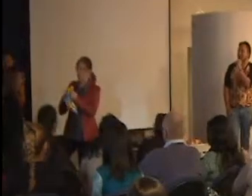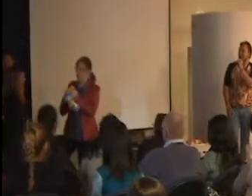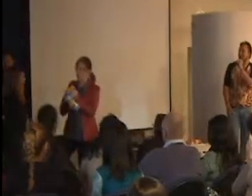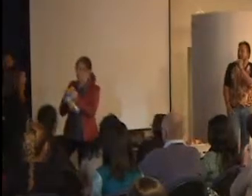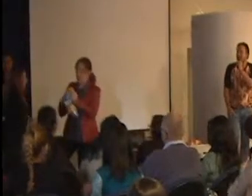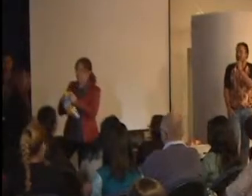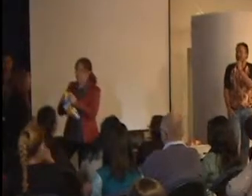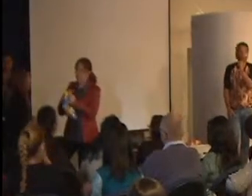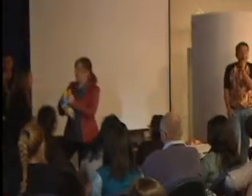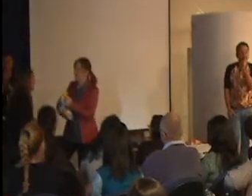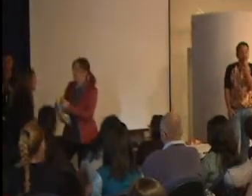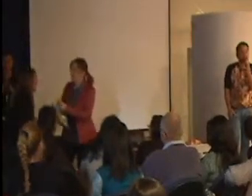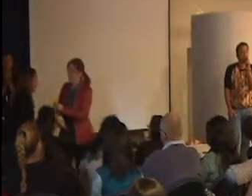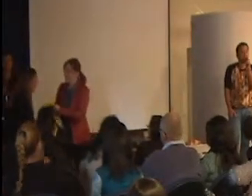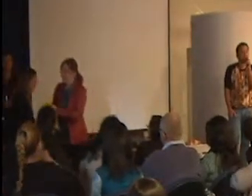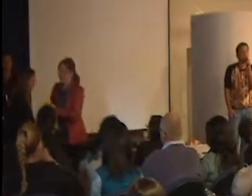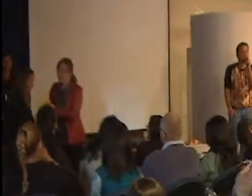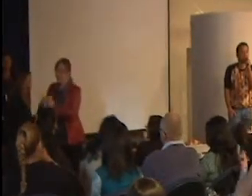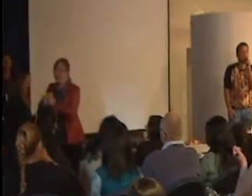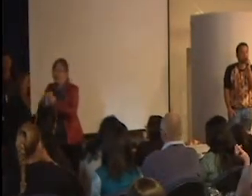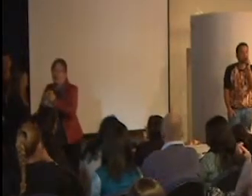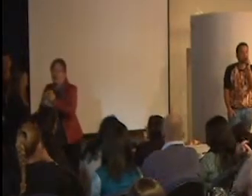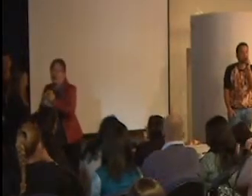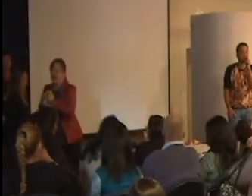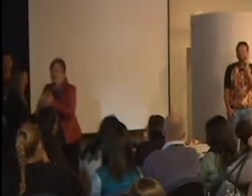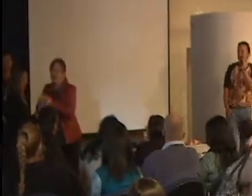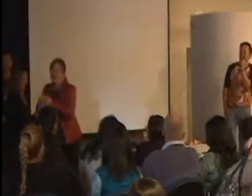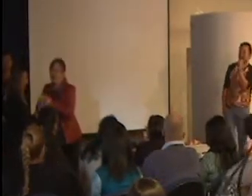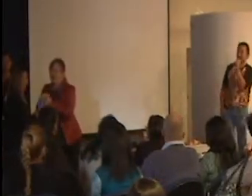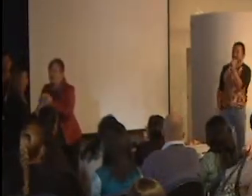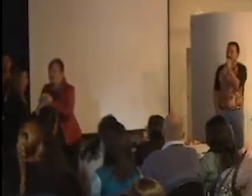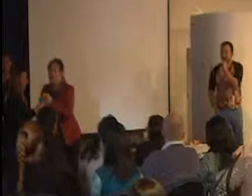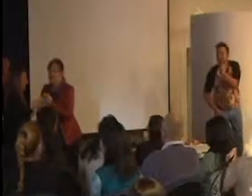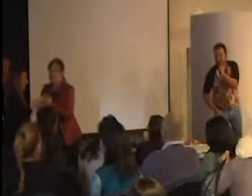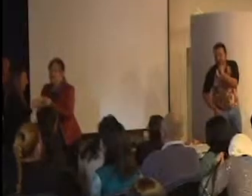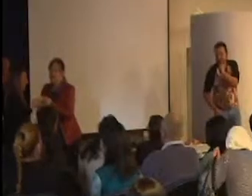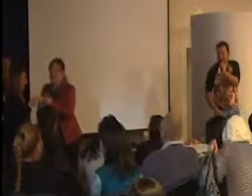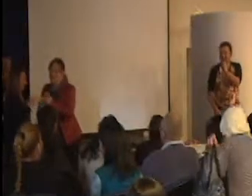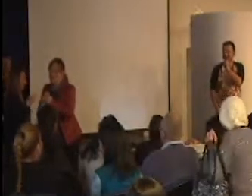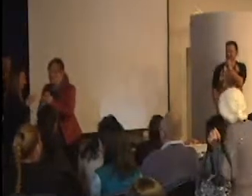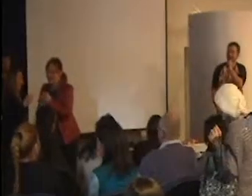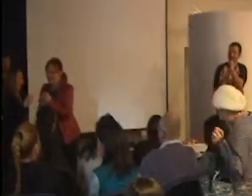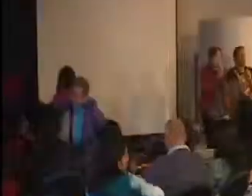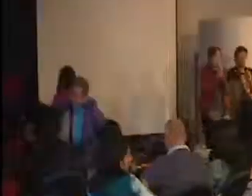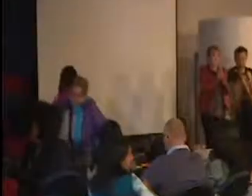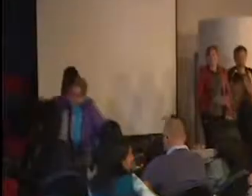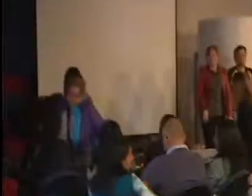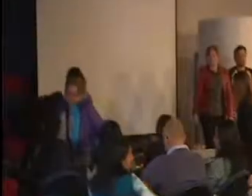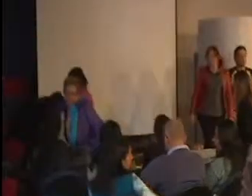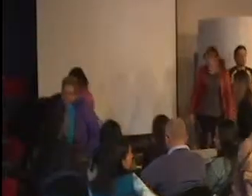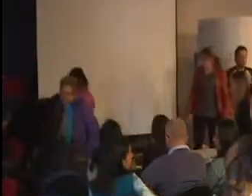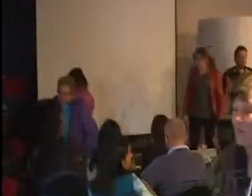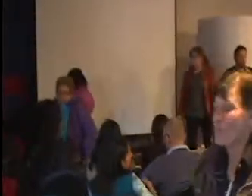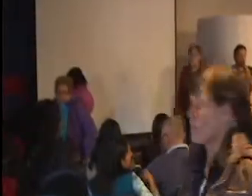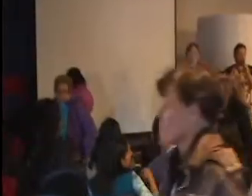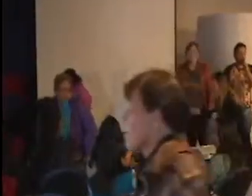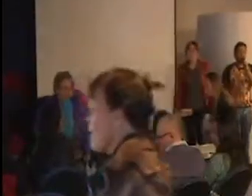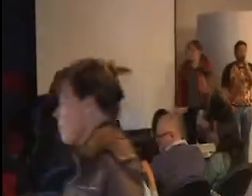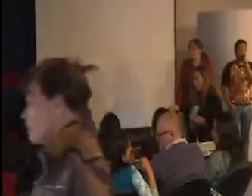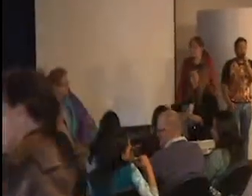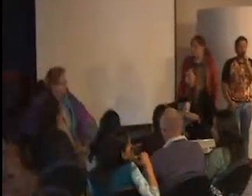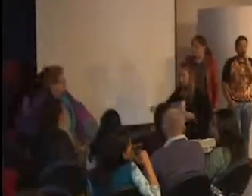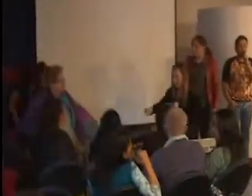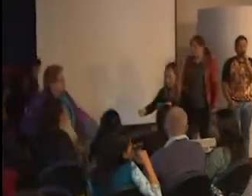un chocolate, no sé... No se van a comer el chocolate hasta la actividad. Y una bomba. Y un